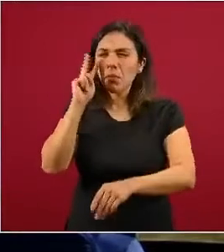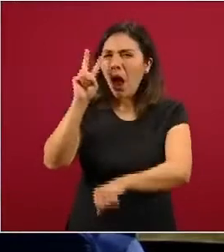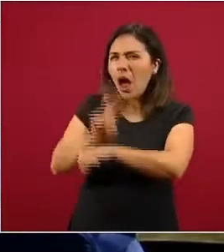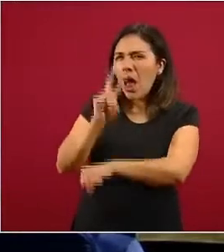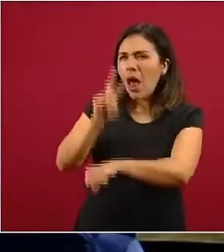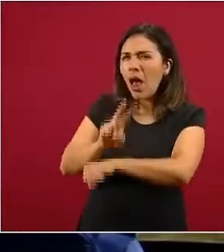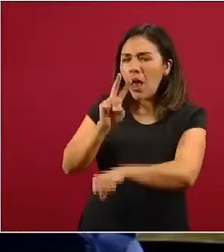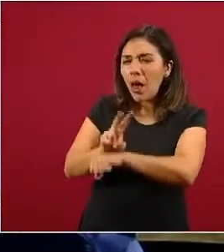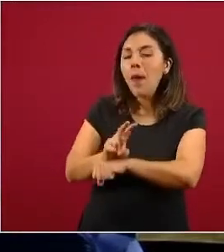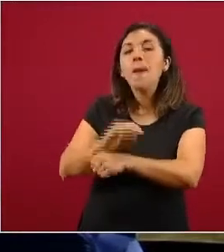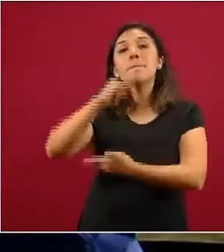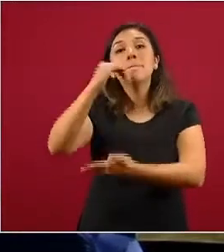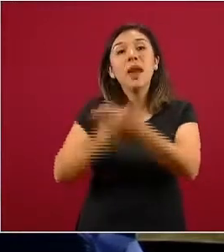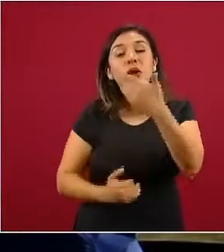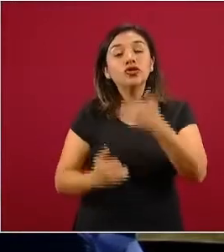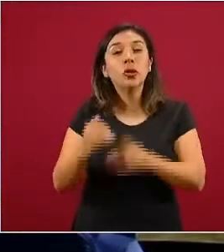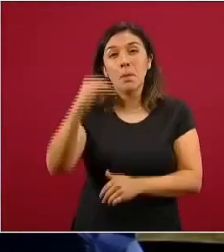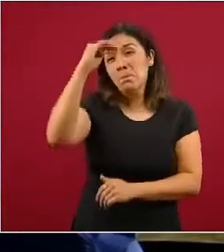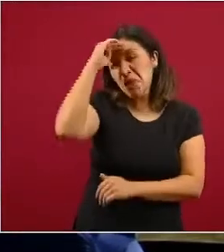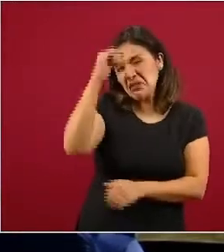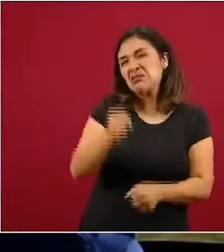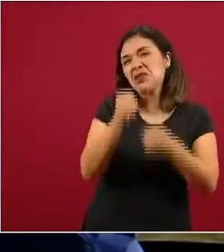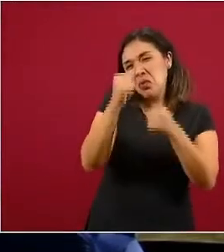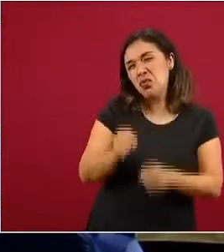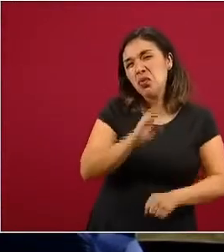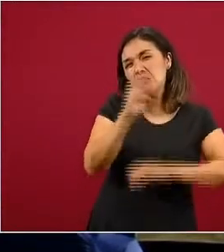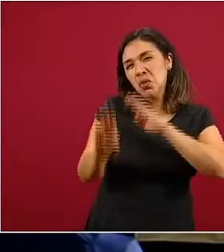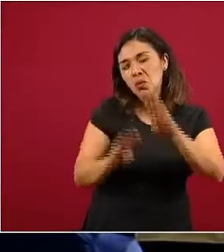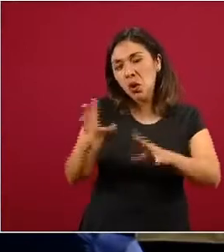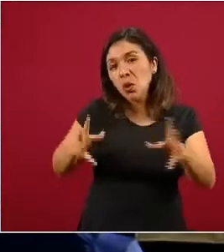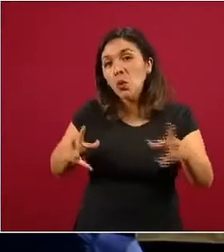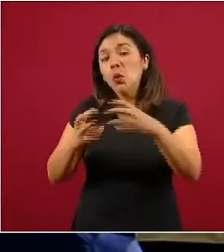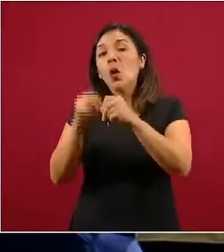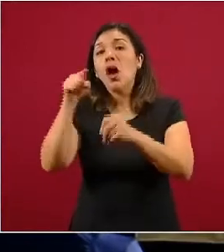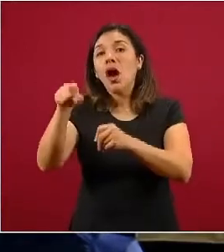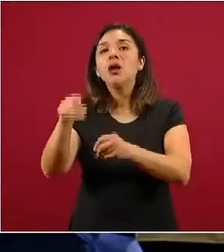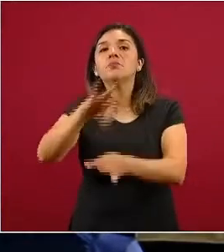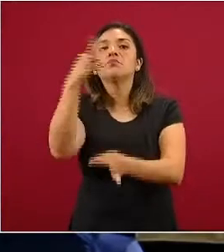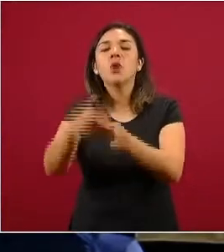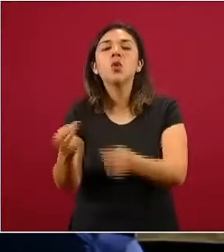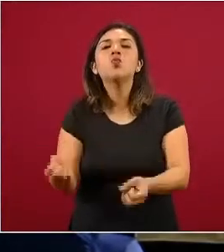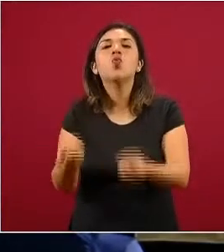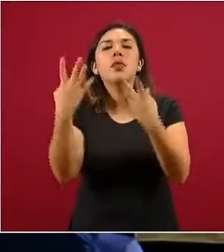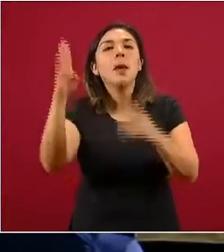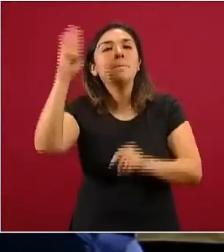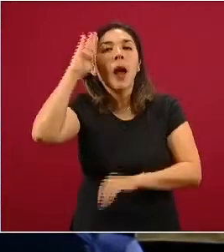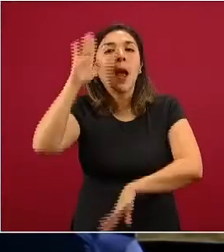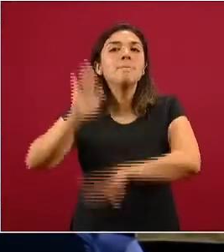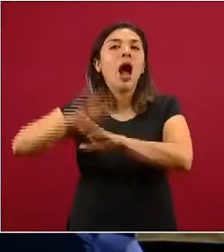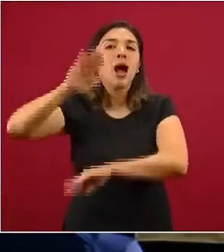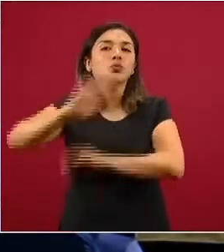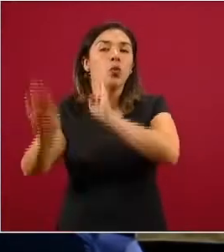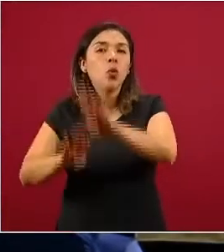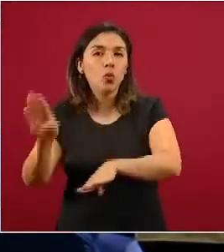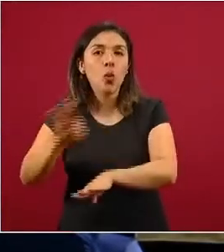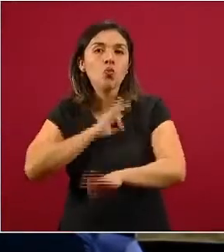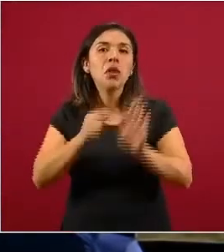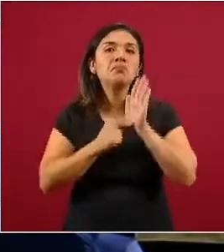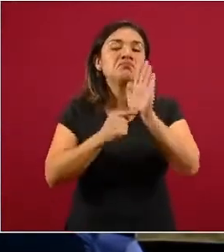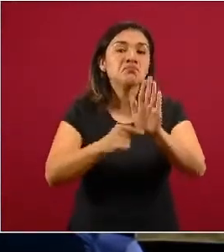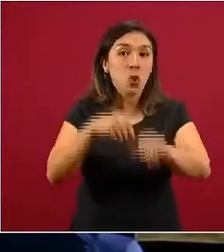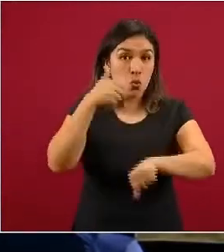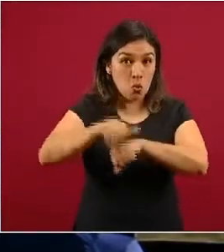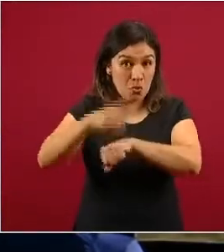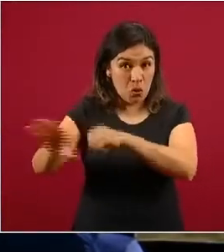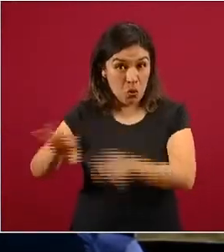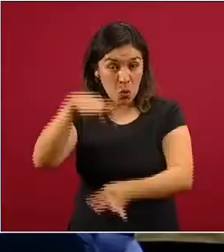y podemos clasificar todas las defunciones por el lugar de registro y la fecha de defunción. Y así las organizamos